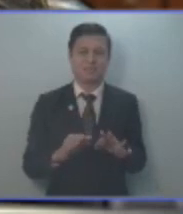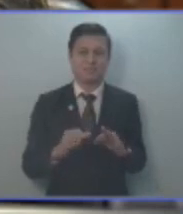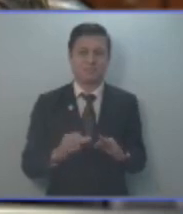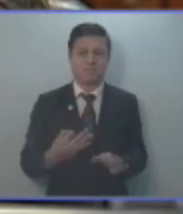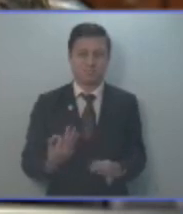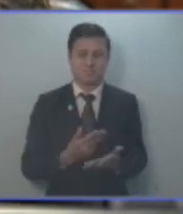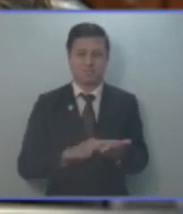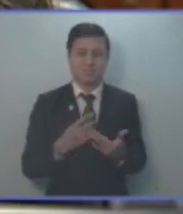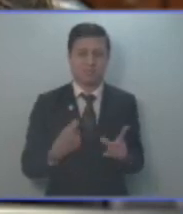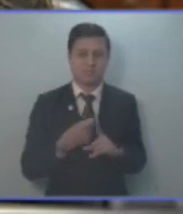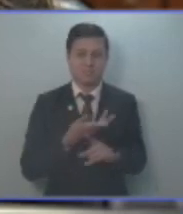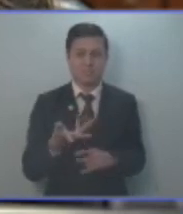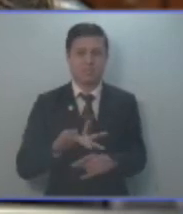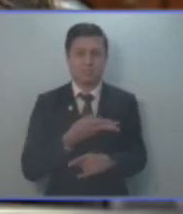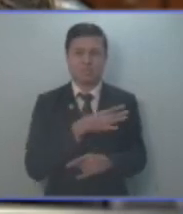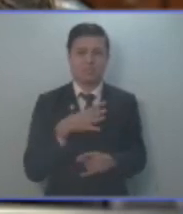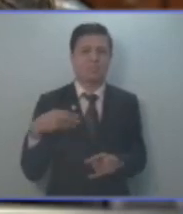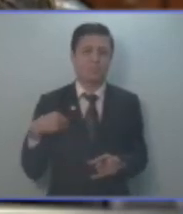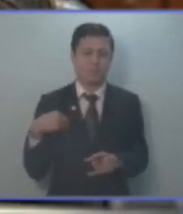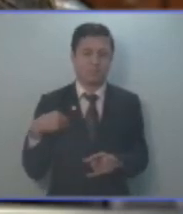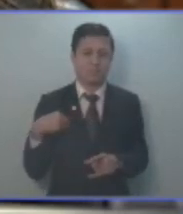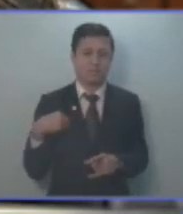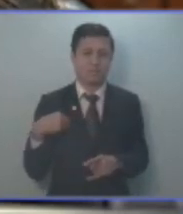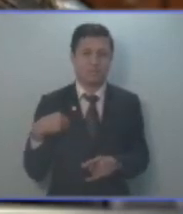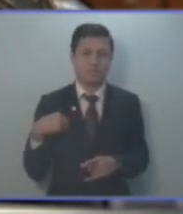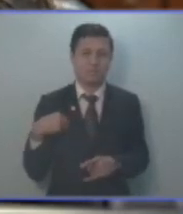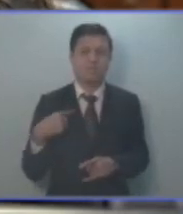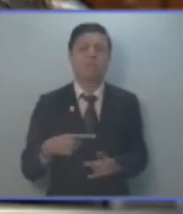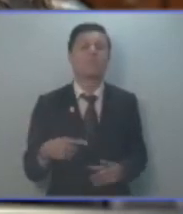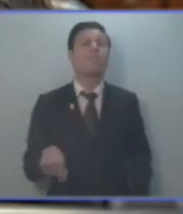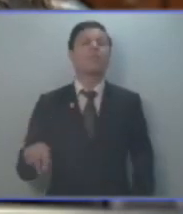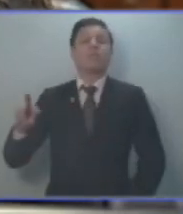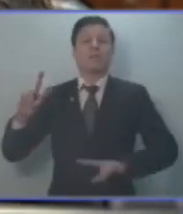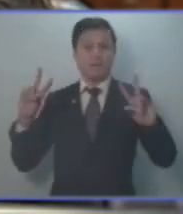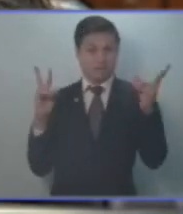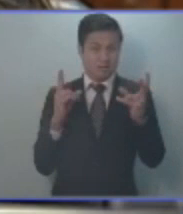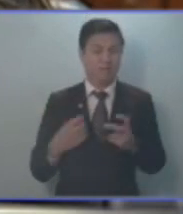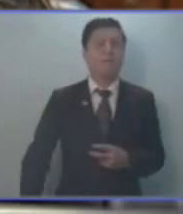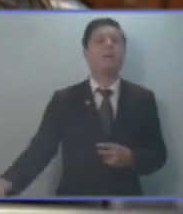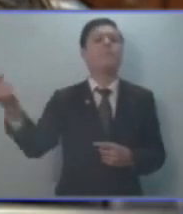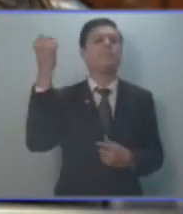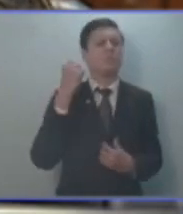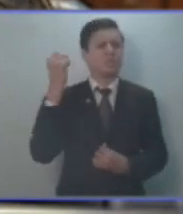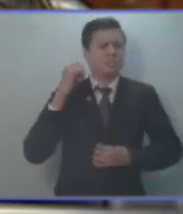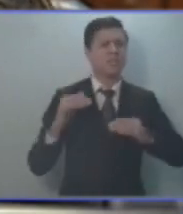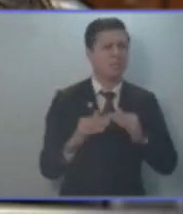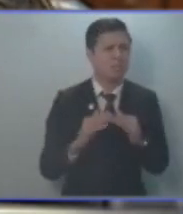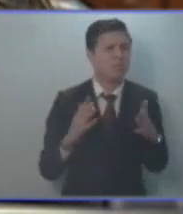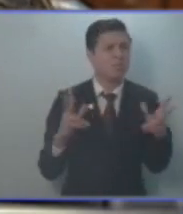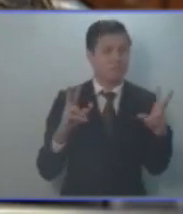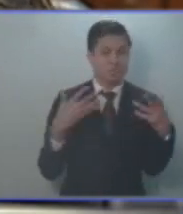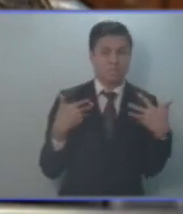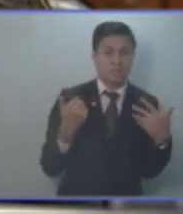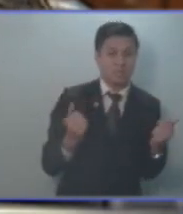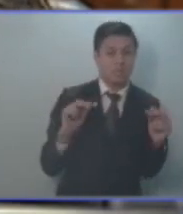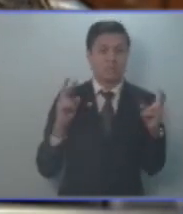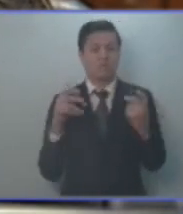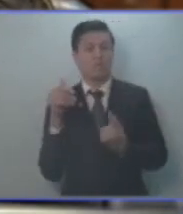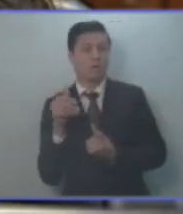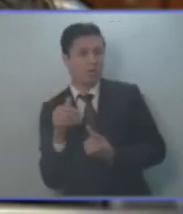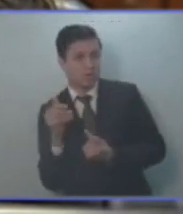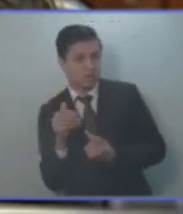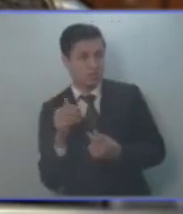a las familias es importante también porque la salud la educación